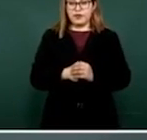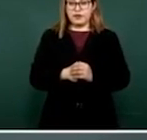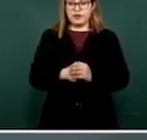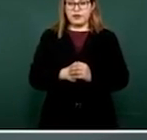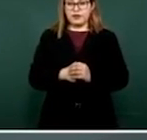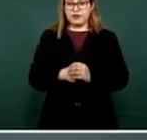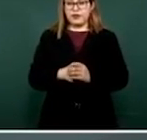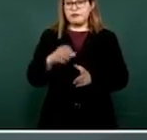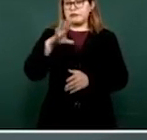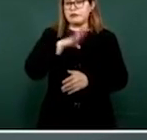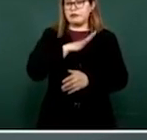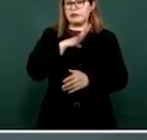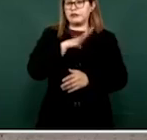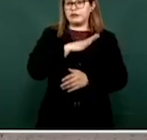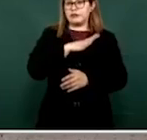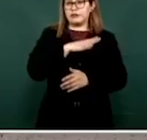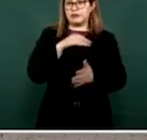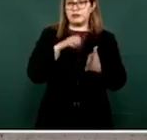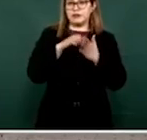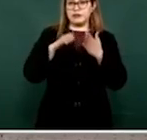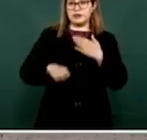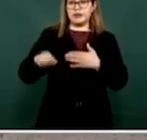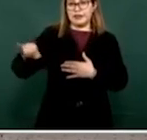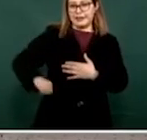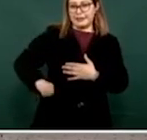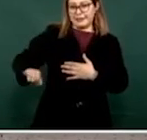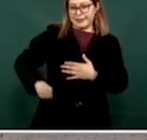un interés